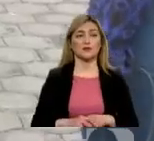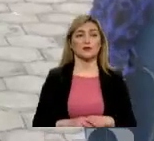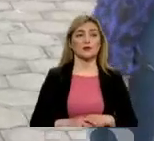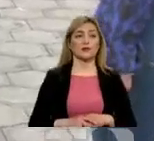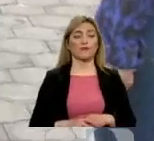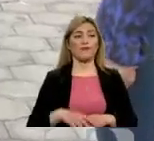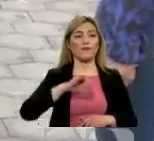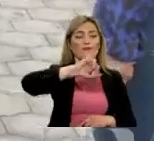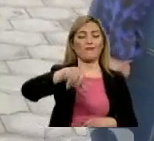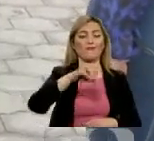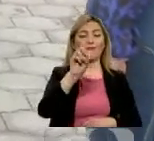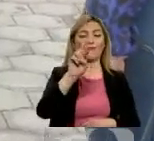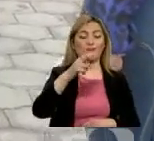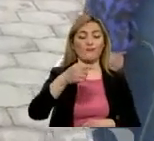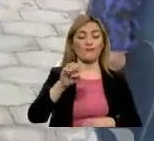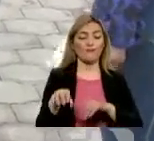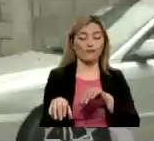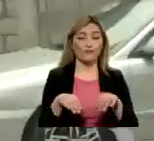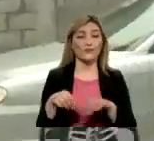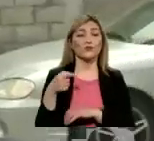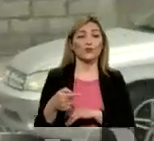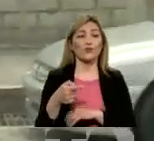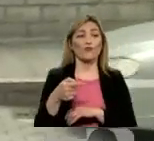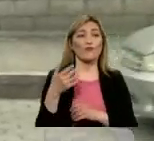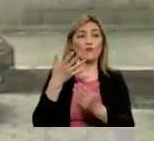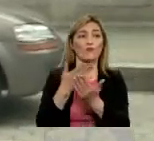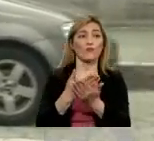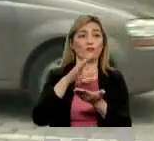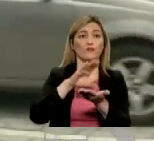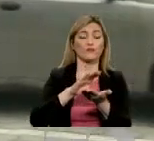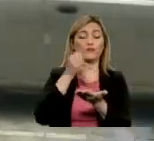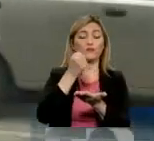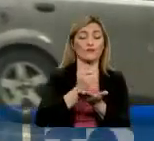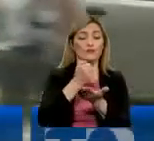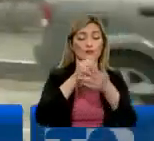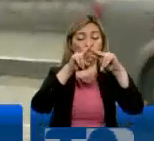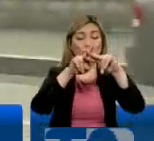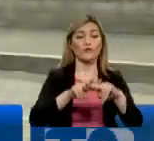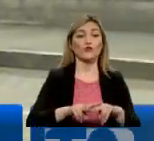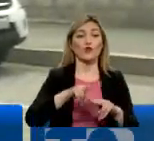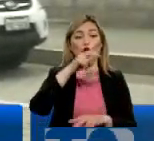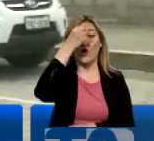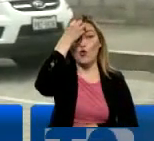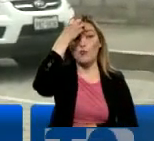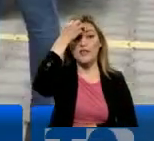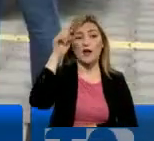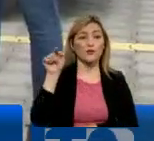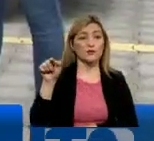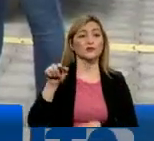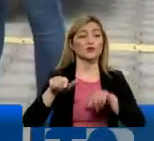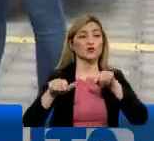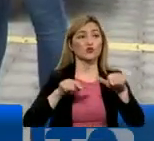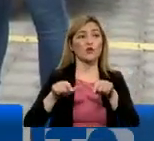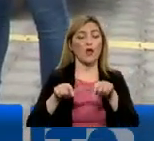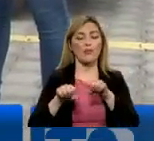jorge hizo un alto en sus actividades cotidianas y llegó hasta el centro de matriculación y revisión vehicular en rumiñahui para realizar